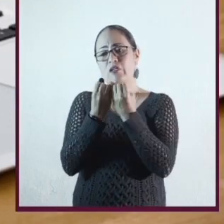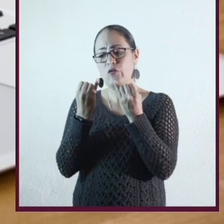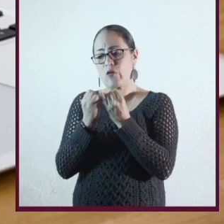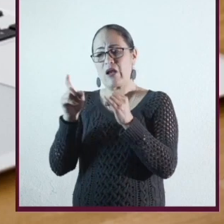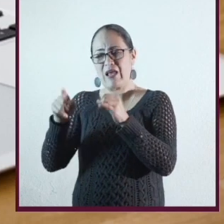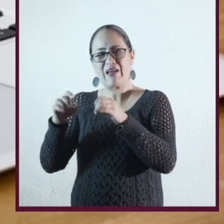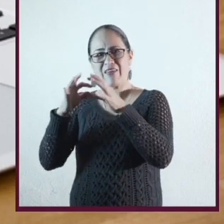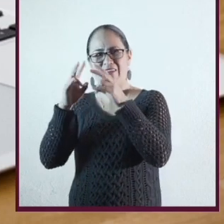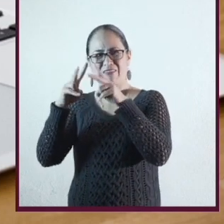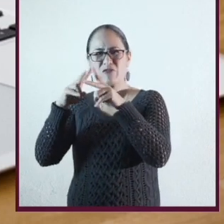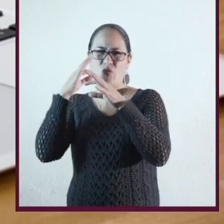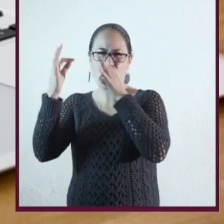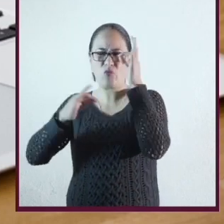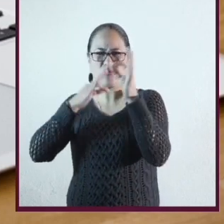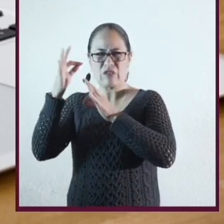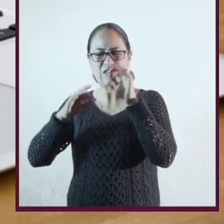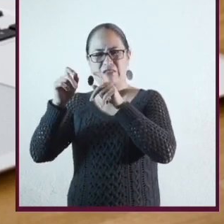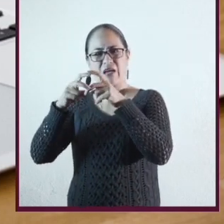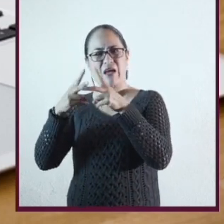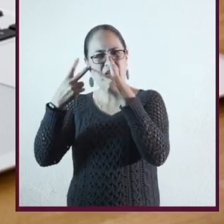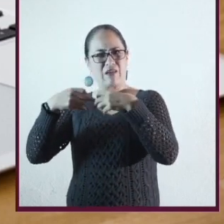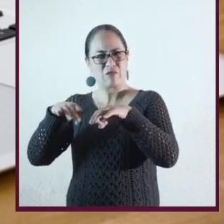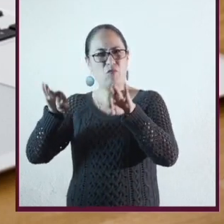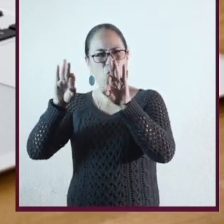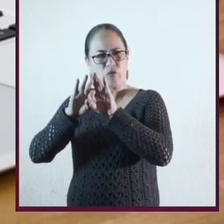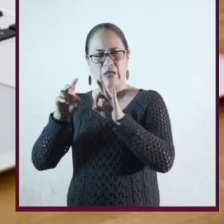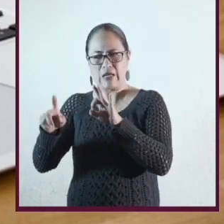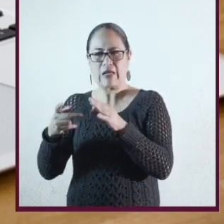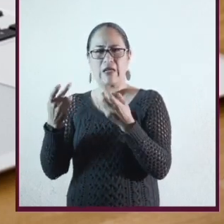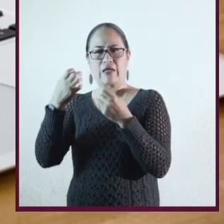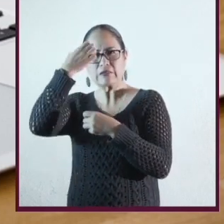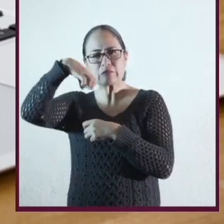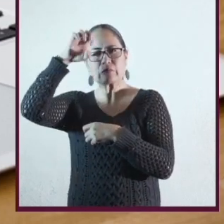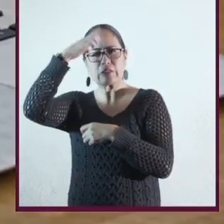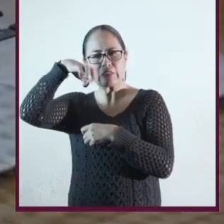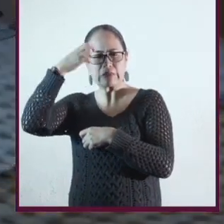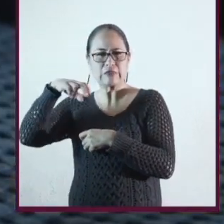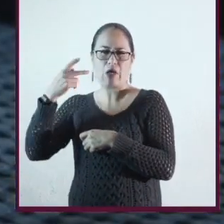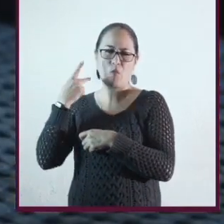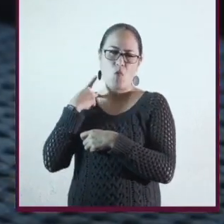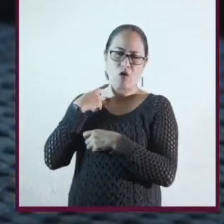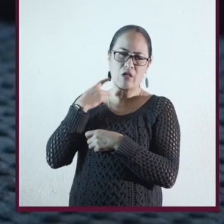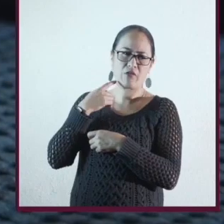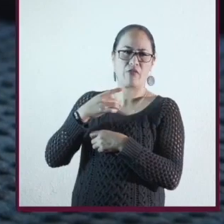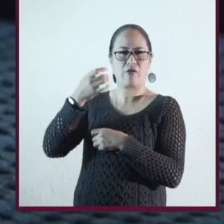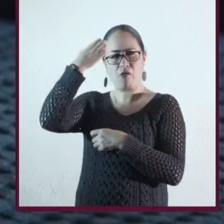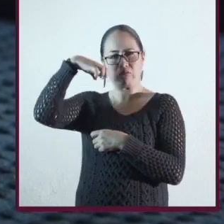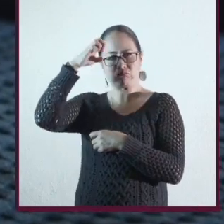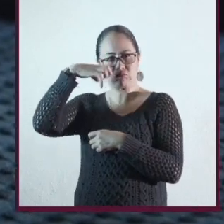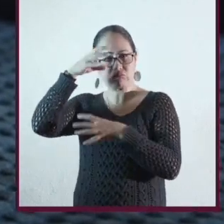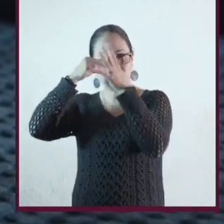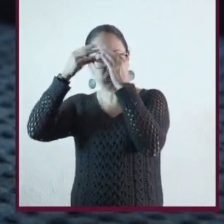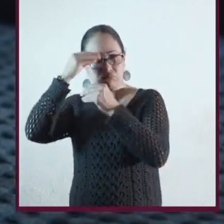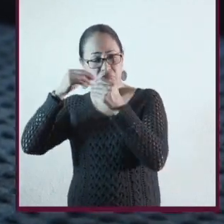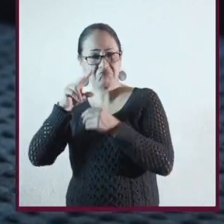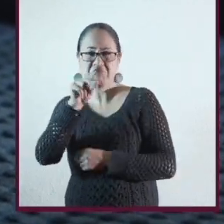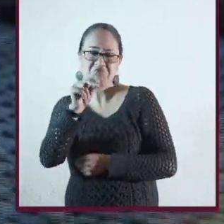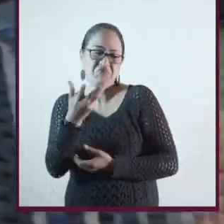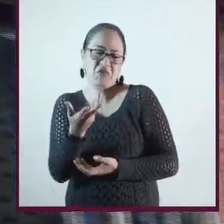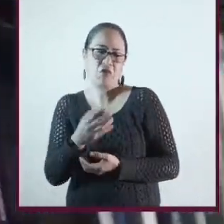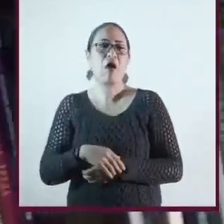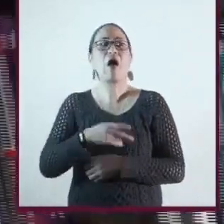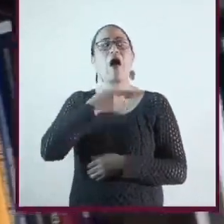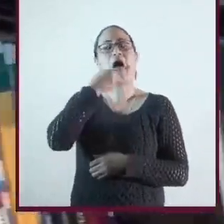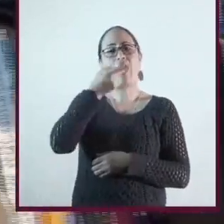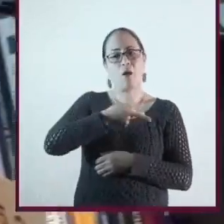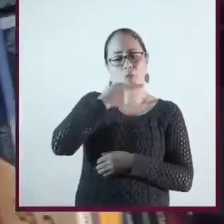primera plana no nos transforma en analistas políticos si damos una opinión al respecto. Para hablar y opinar